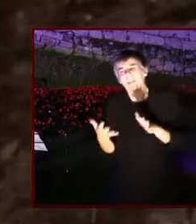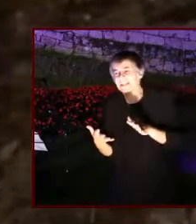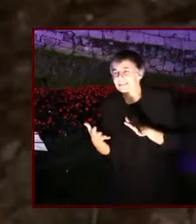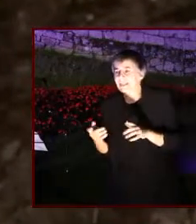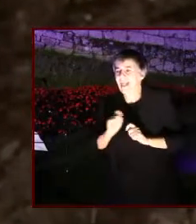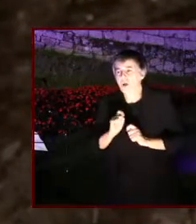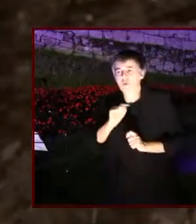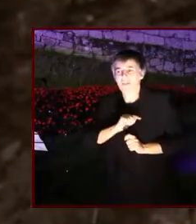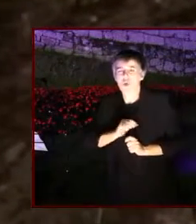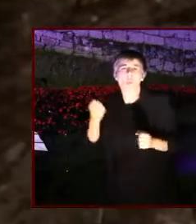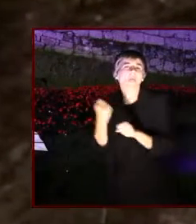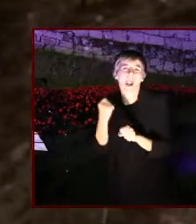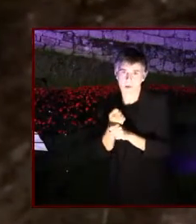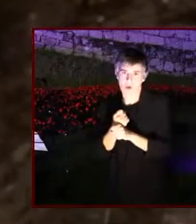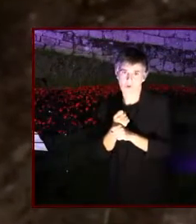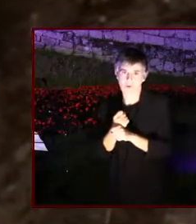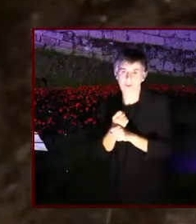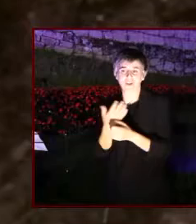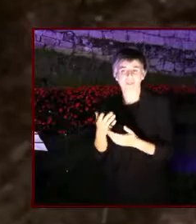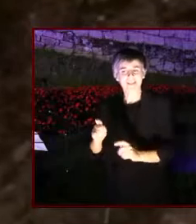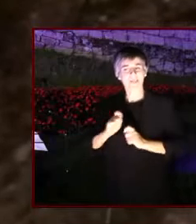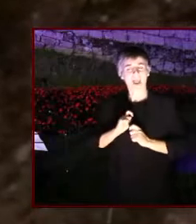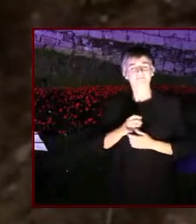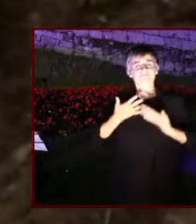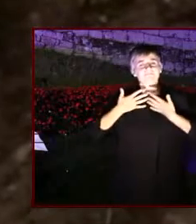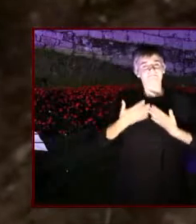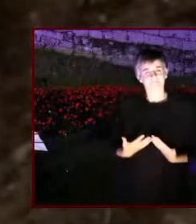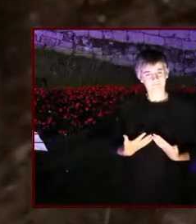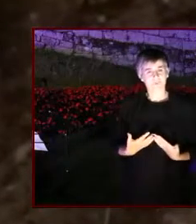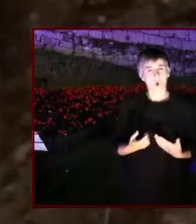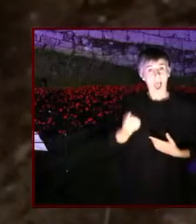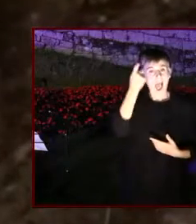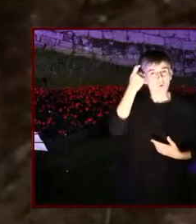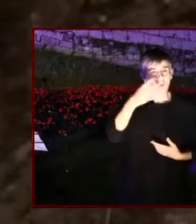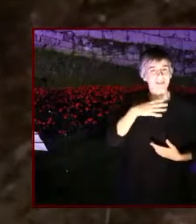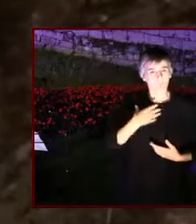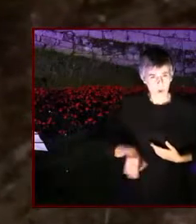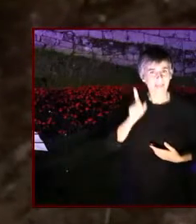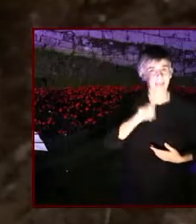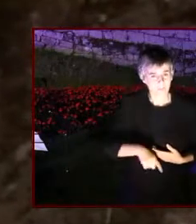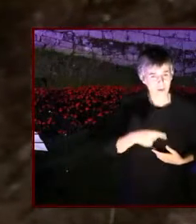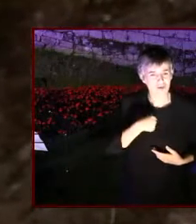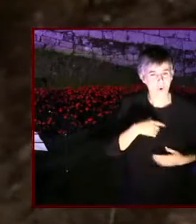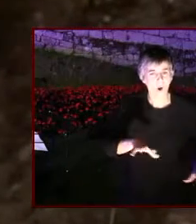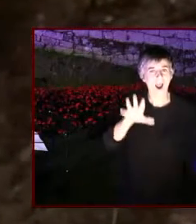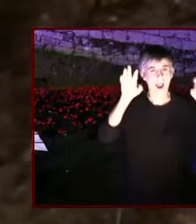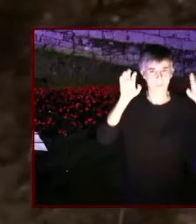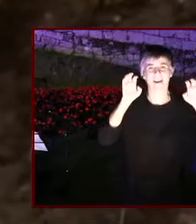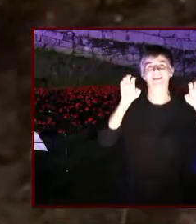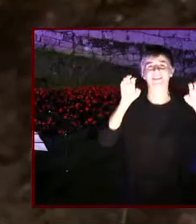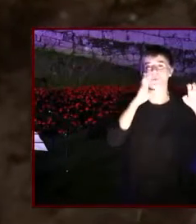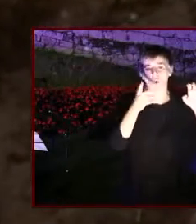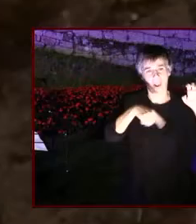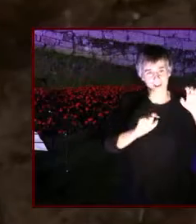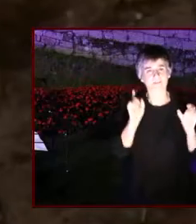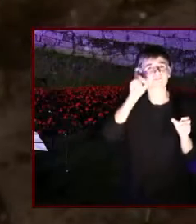Como elas tamén poden alimentarte e formar parte deste proxecto para min.